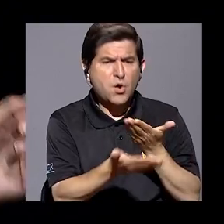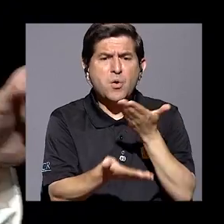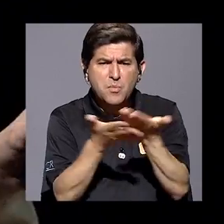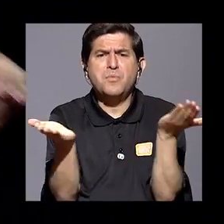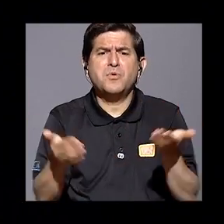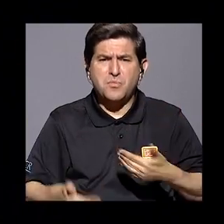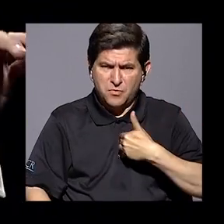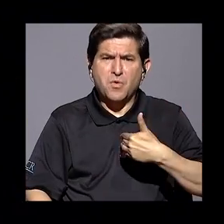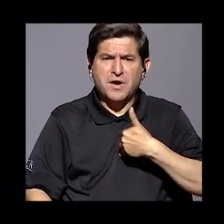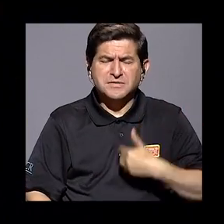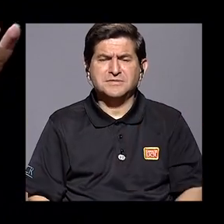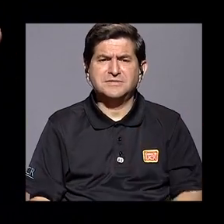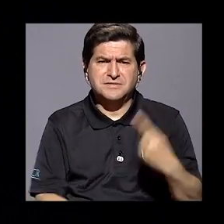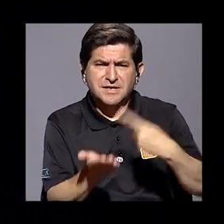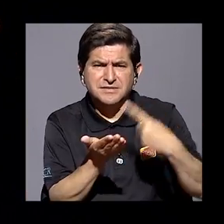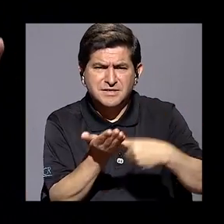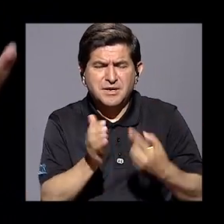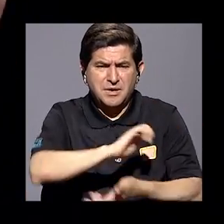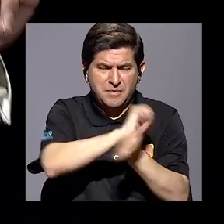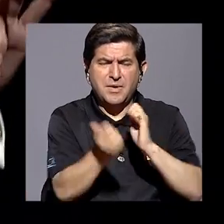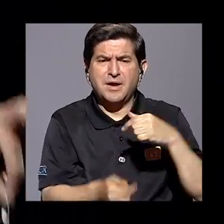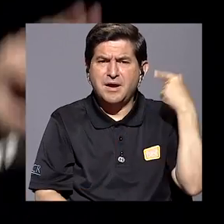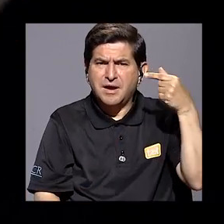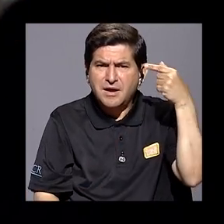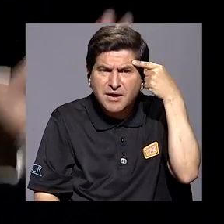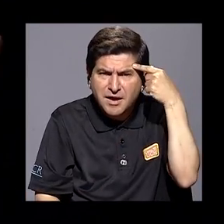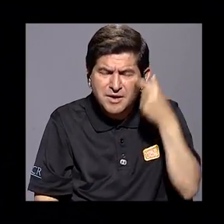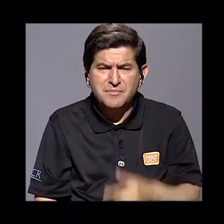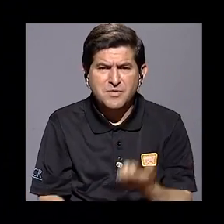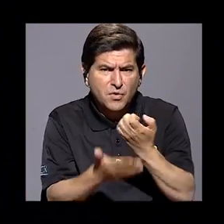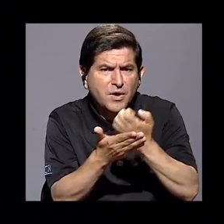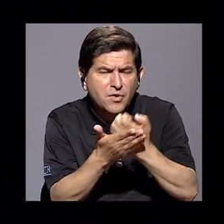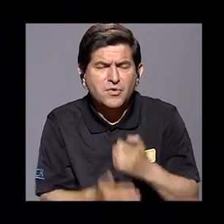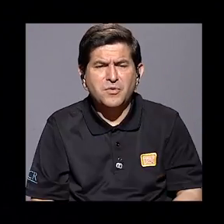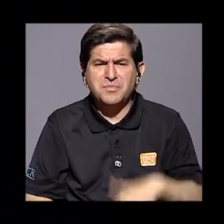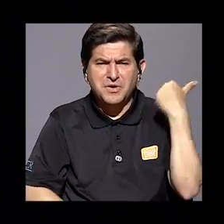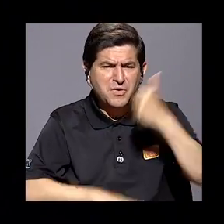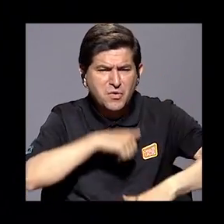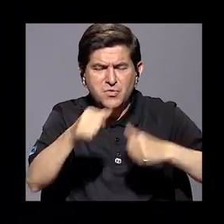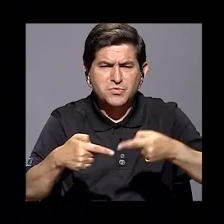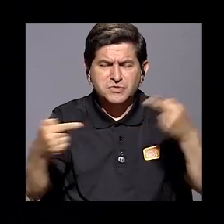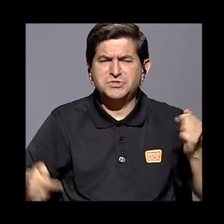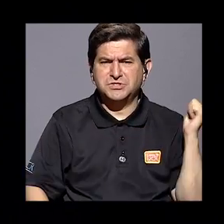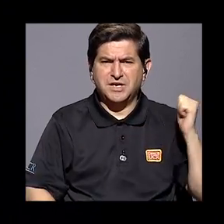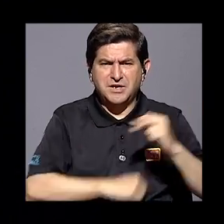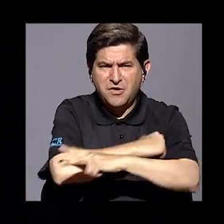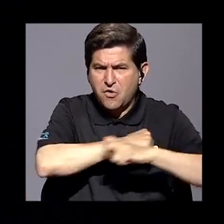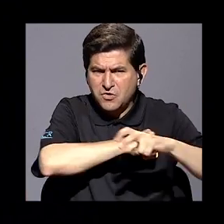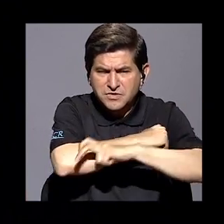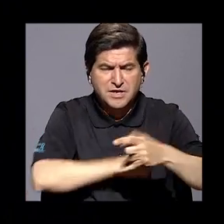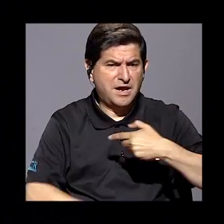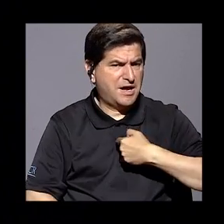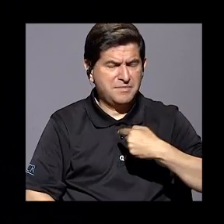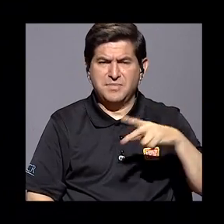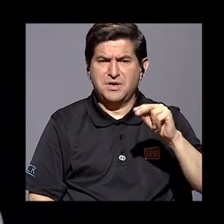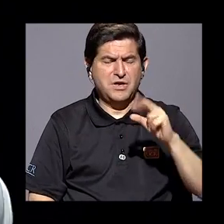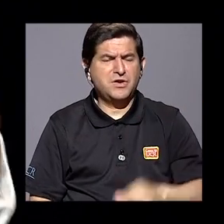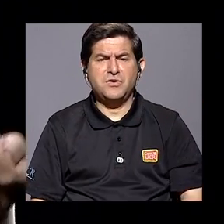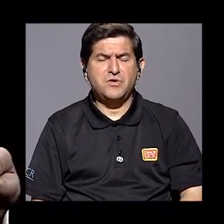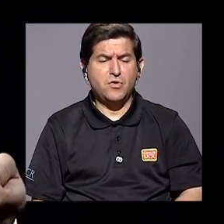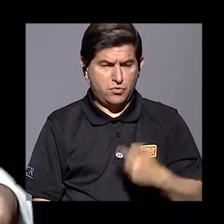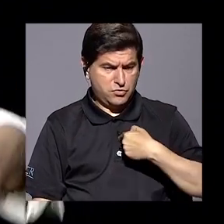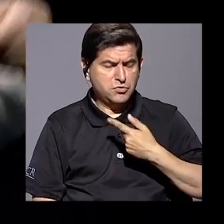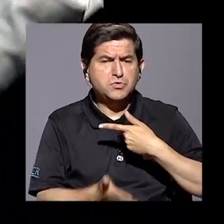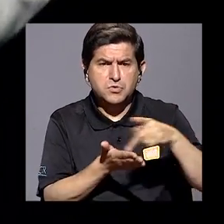existen muchísimas en el debate la reforma fiscal se proponía que se combatiera el fraude a mí no me molestaría poner de mi